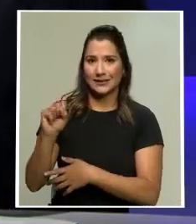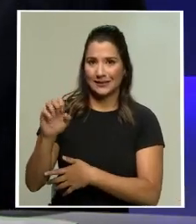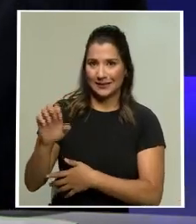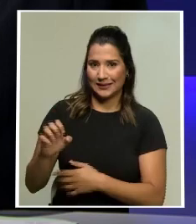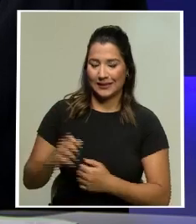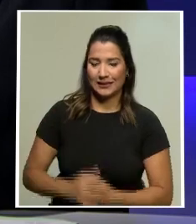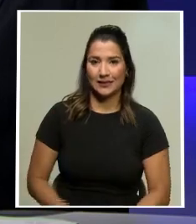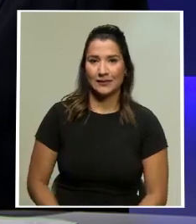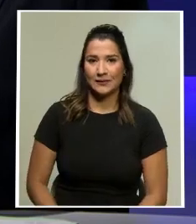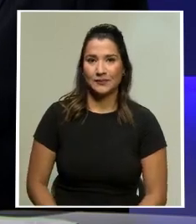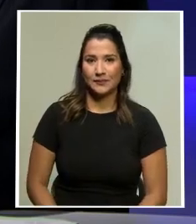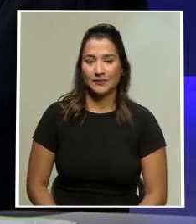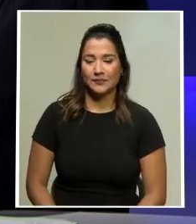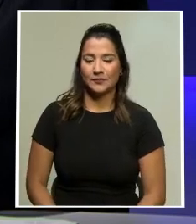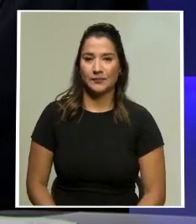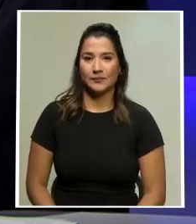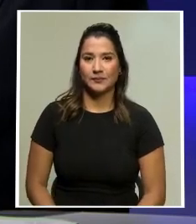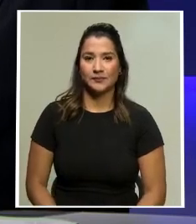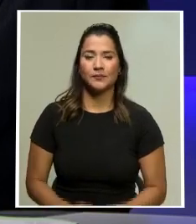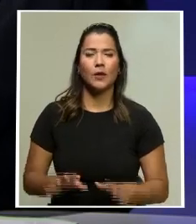¿Cómo